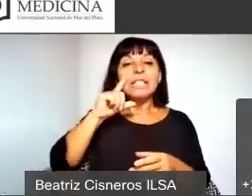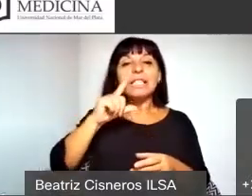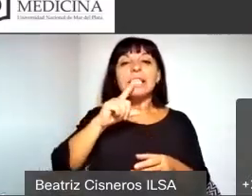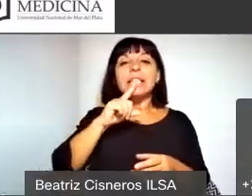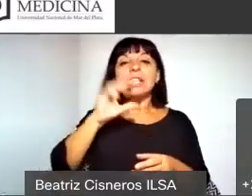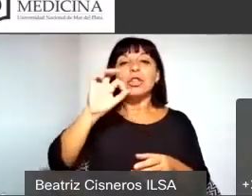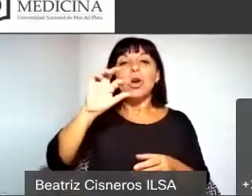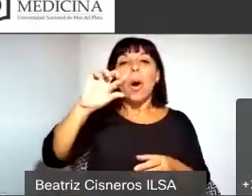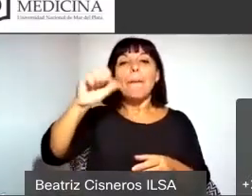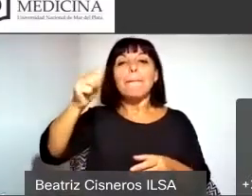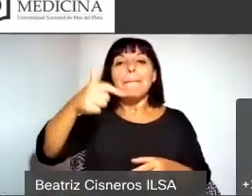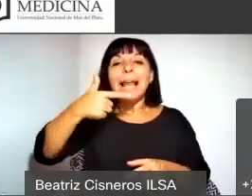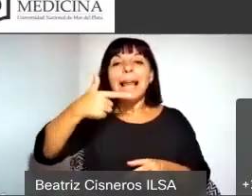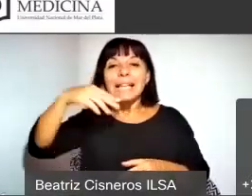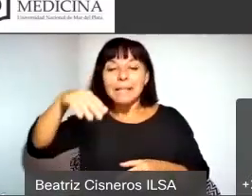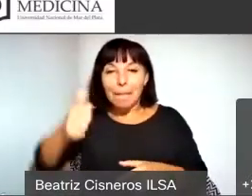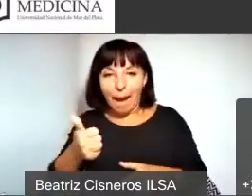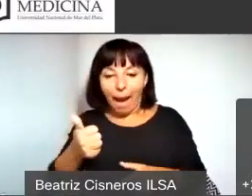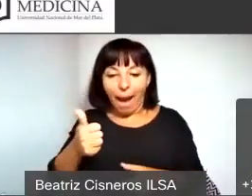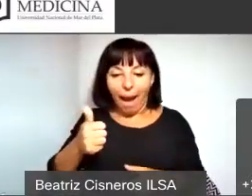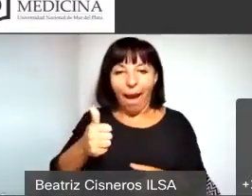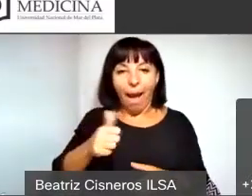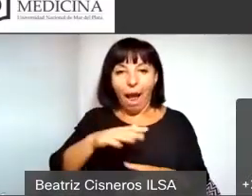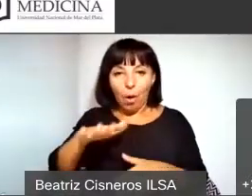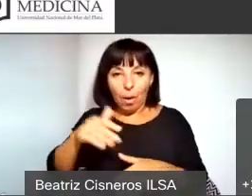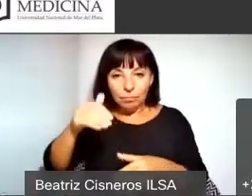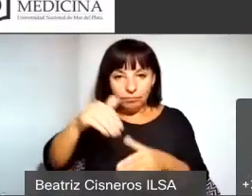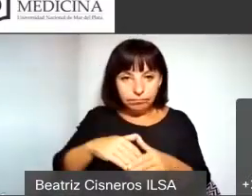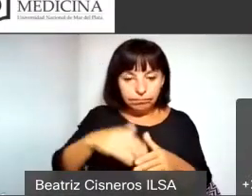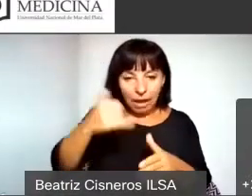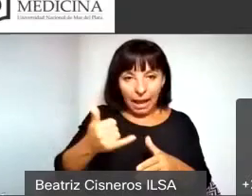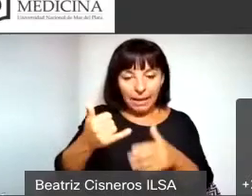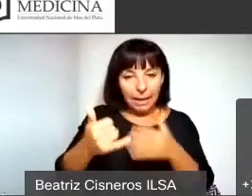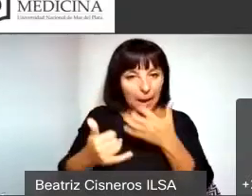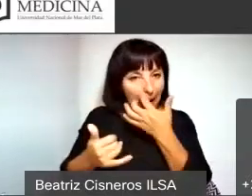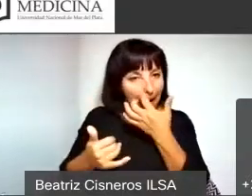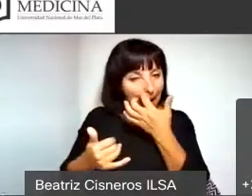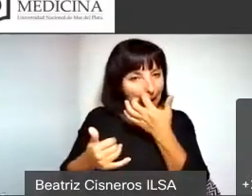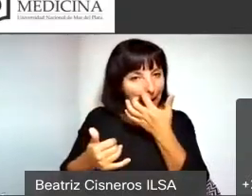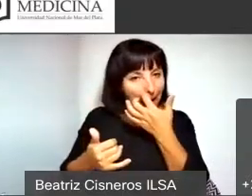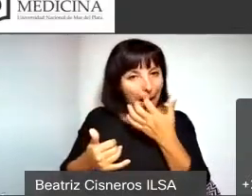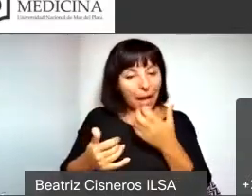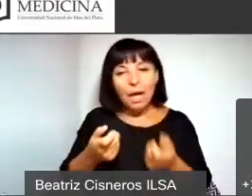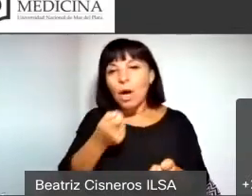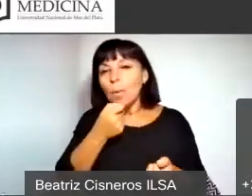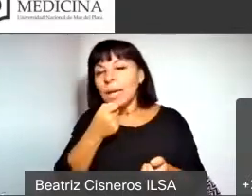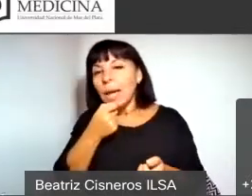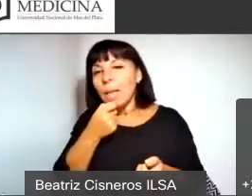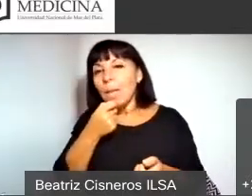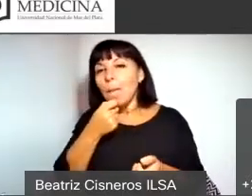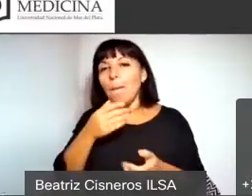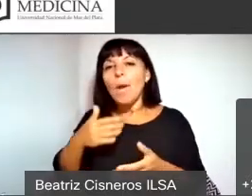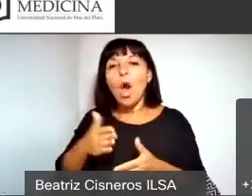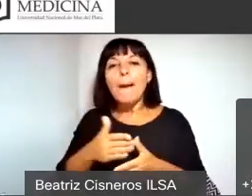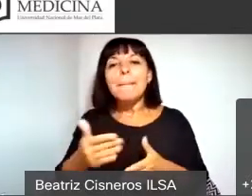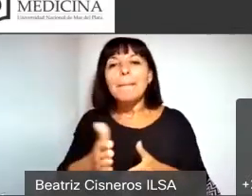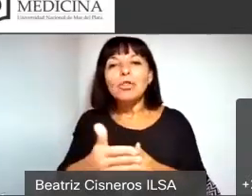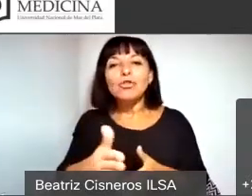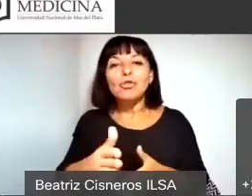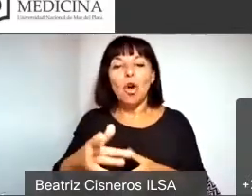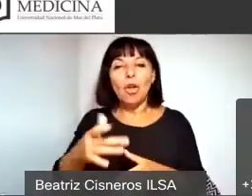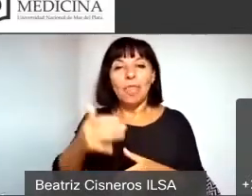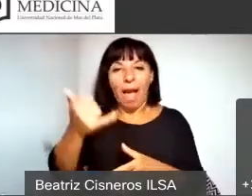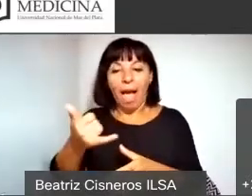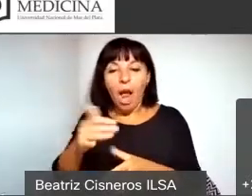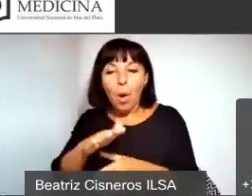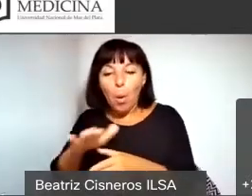general también vuelvo a decir en general, porque, por ejemplo, en el espermatozoide sí están en una región específica, ¿sí? Las